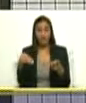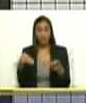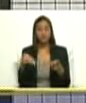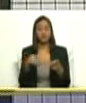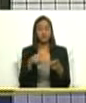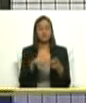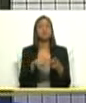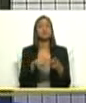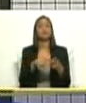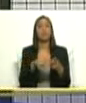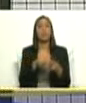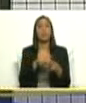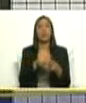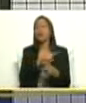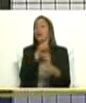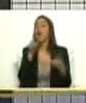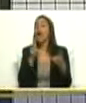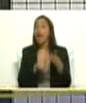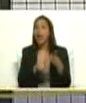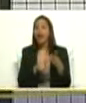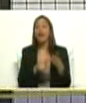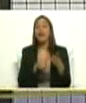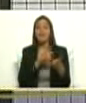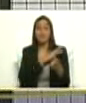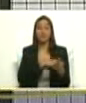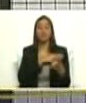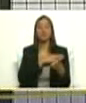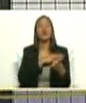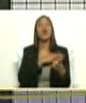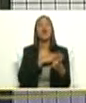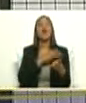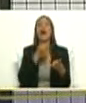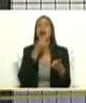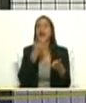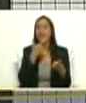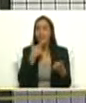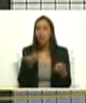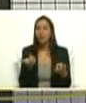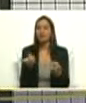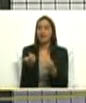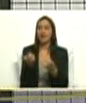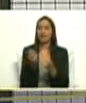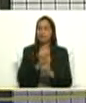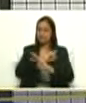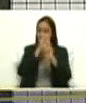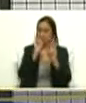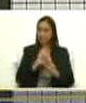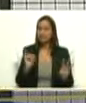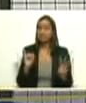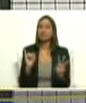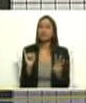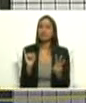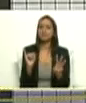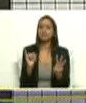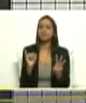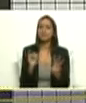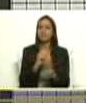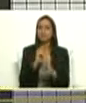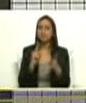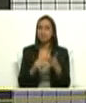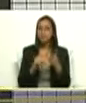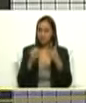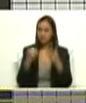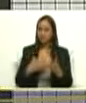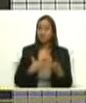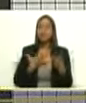misión hermosa colorida feliz que nos alegra el alma el alma nacional la gran